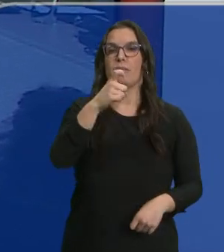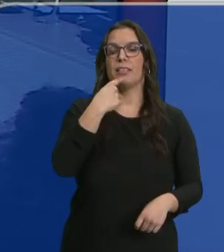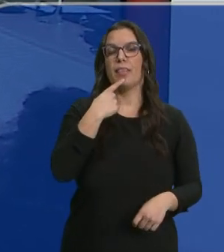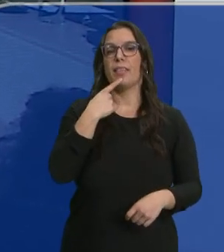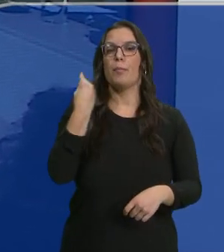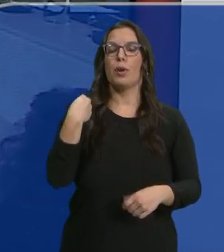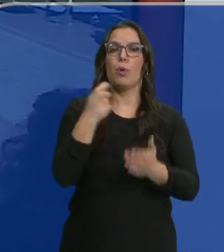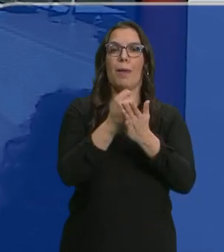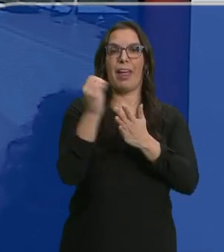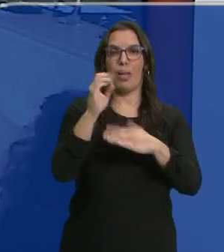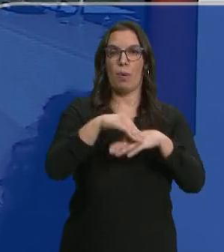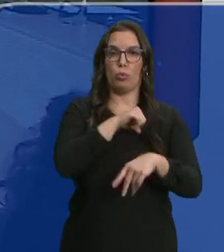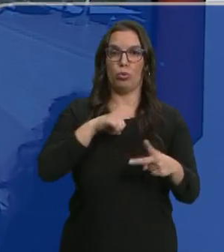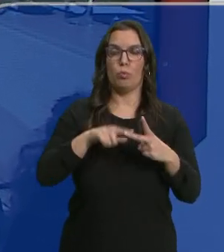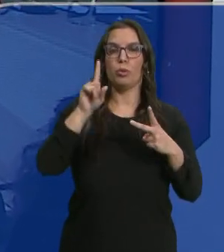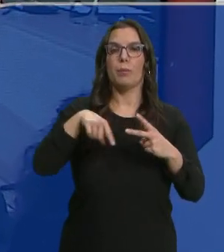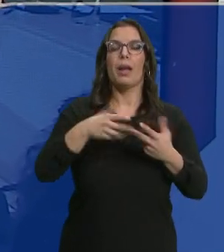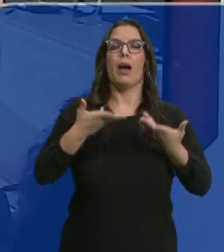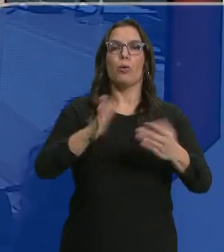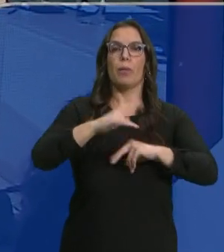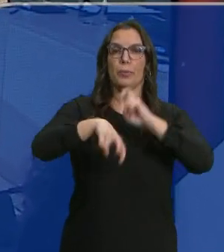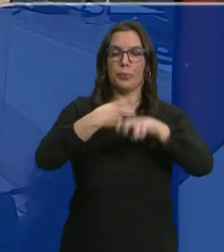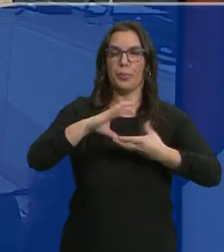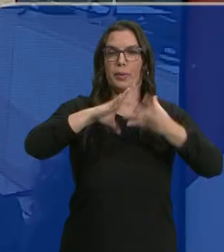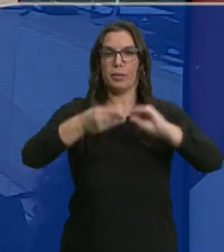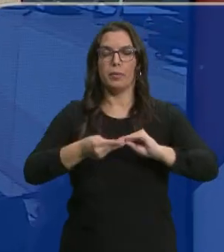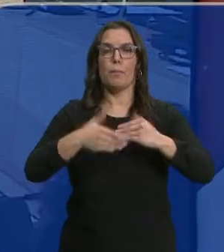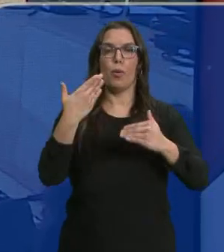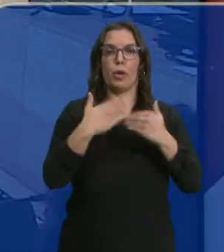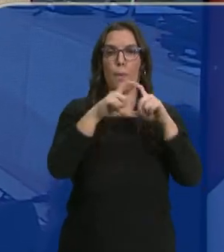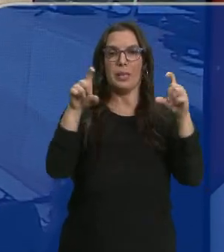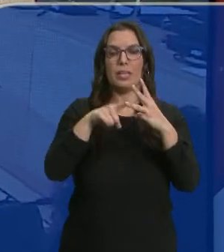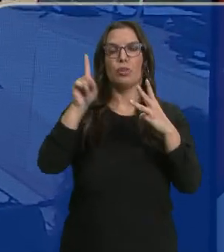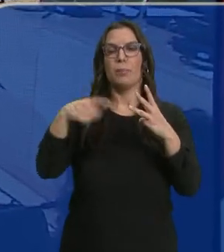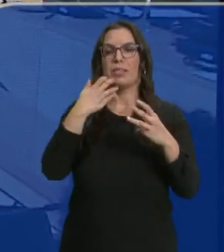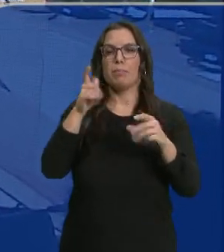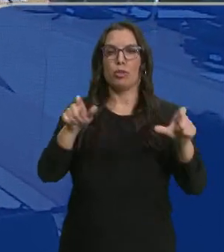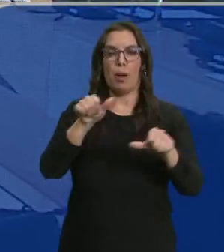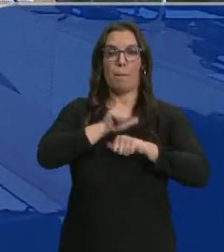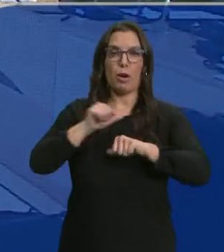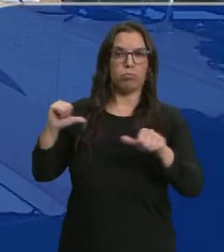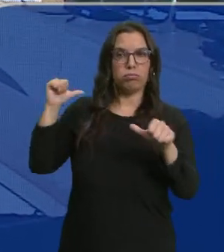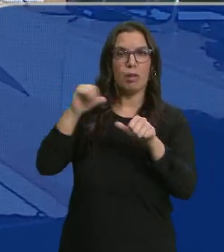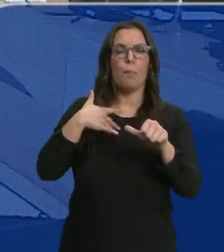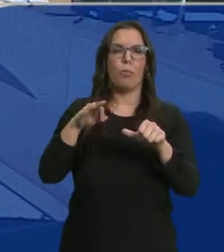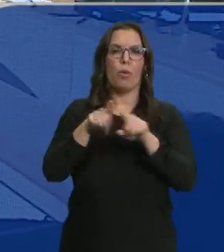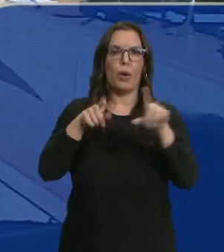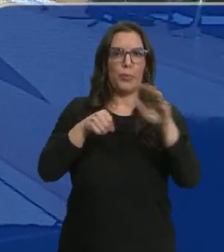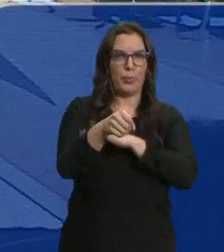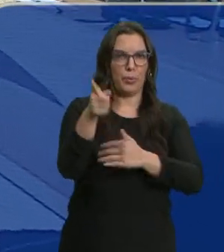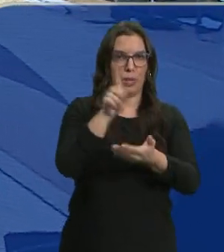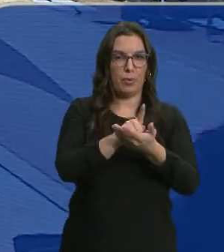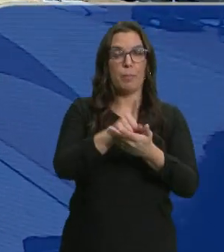autónomos, ayudas para modernizar empresas o planes para reinsertar a desempleados. Pero Mariano Becanzones también ha confirmado el